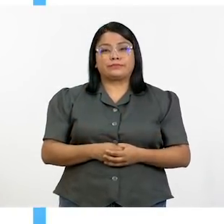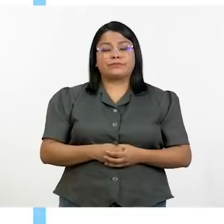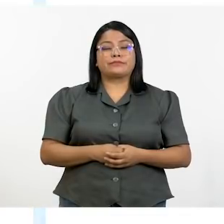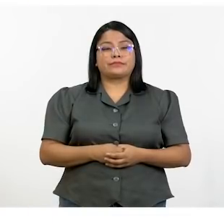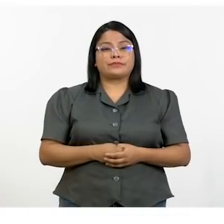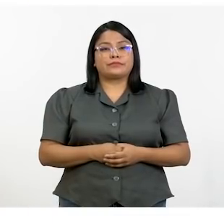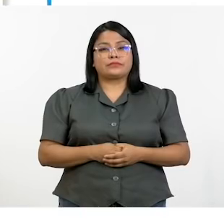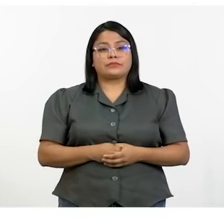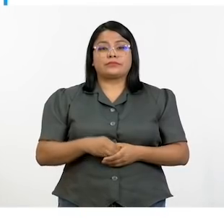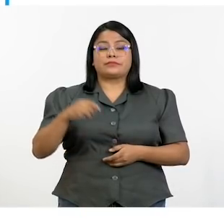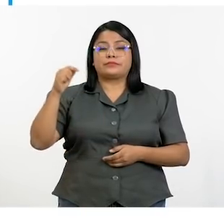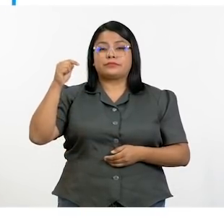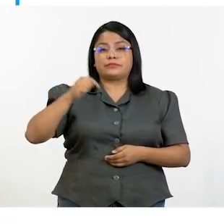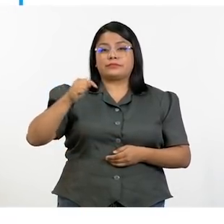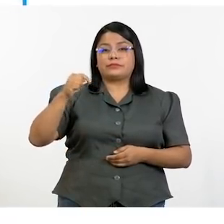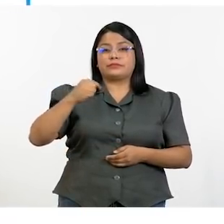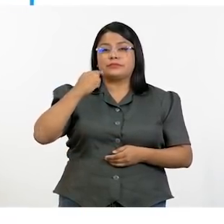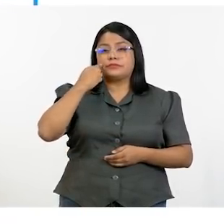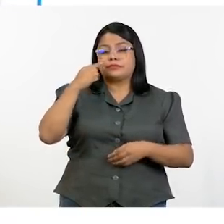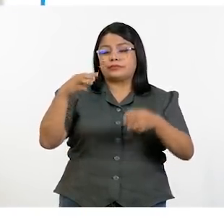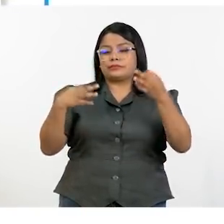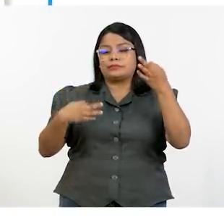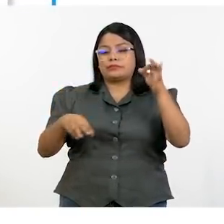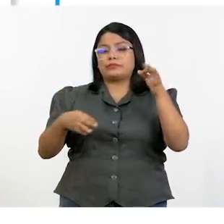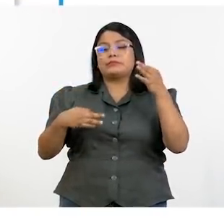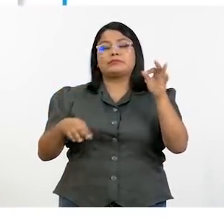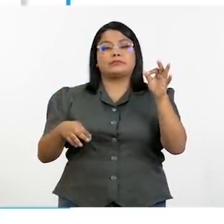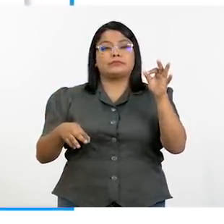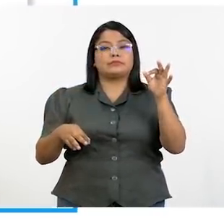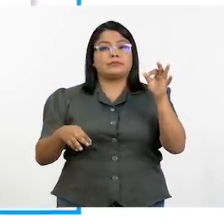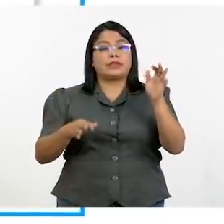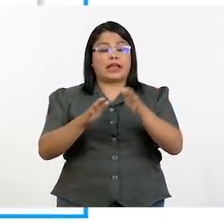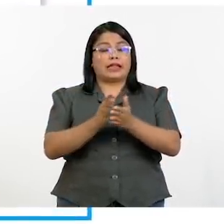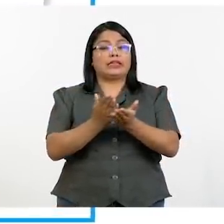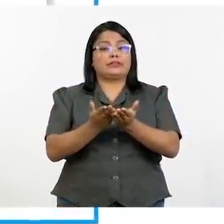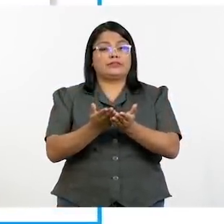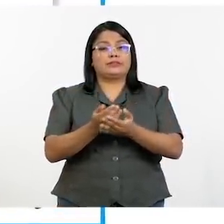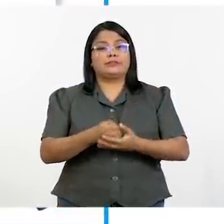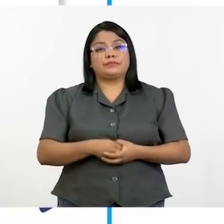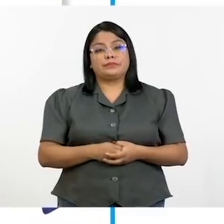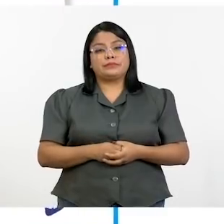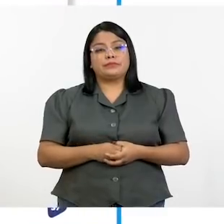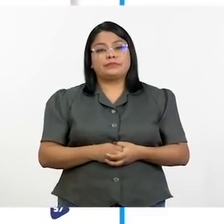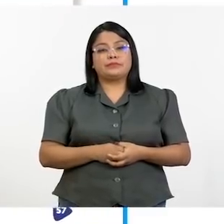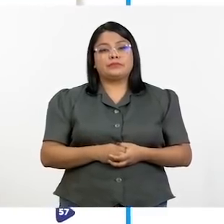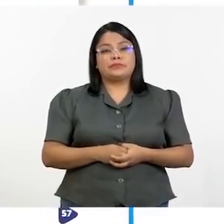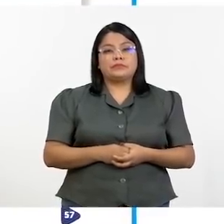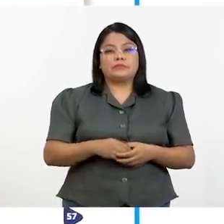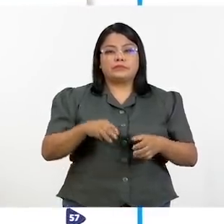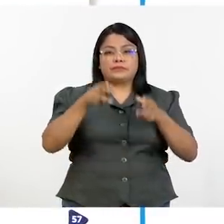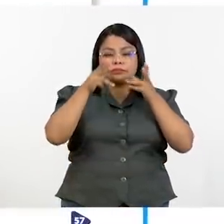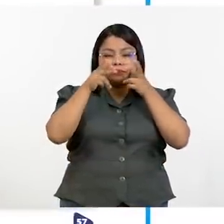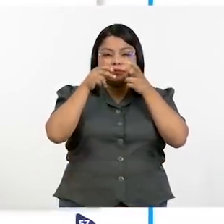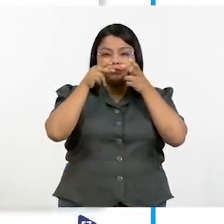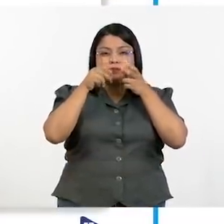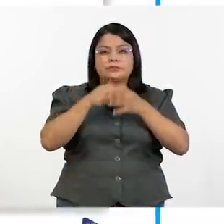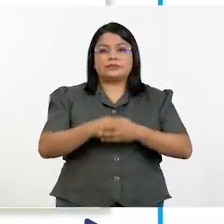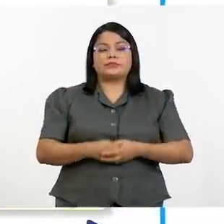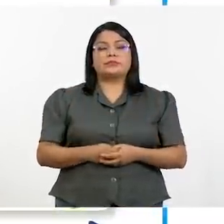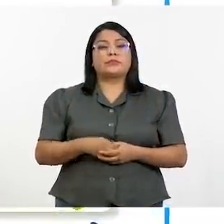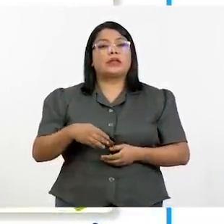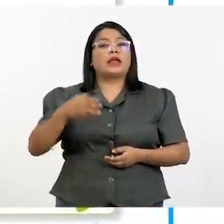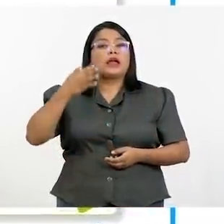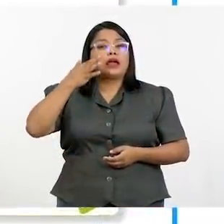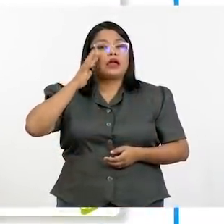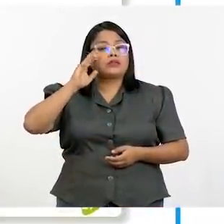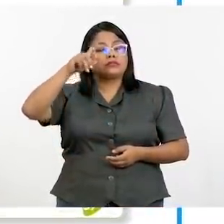socialización. Ahora veamos las páginas correspondientes al libro de texto. Como podemos ver, en